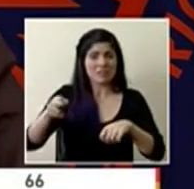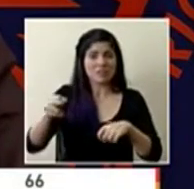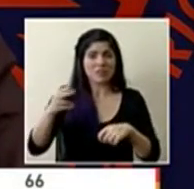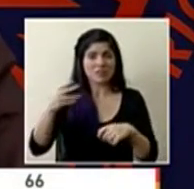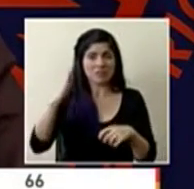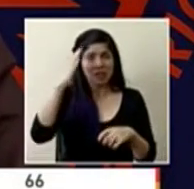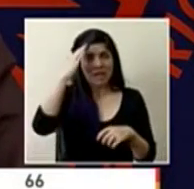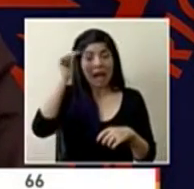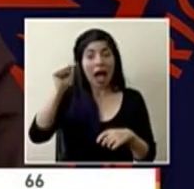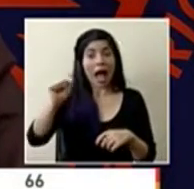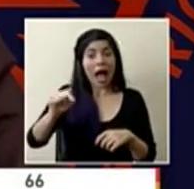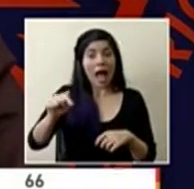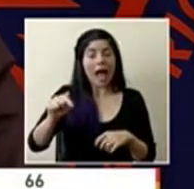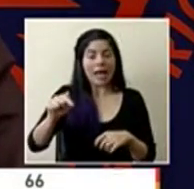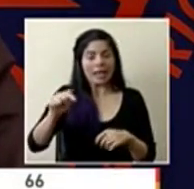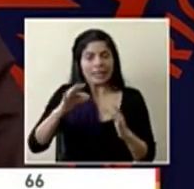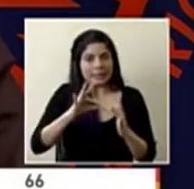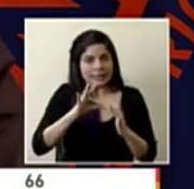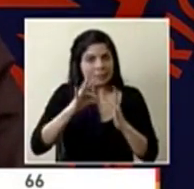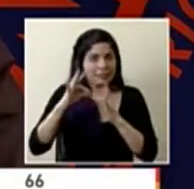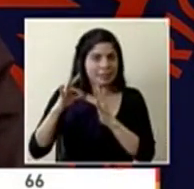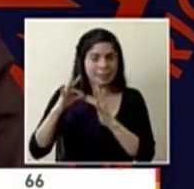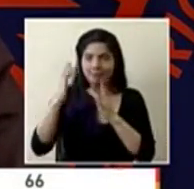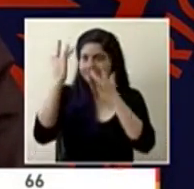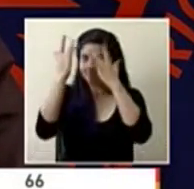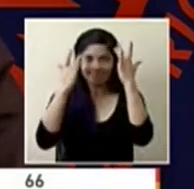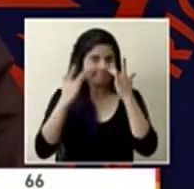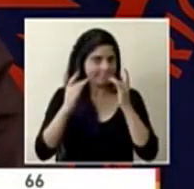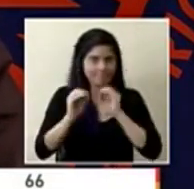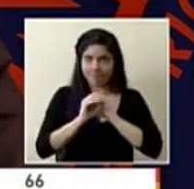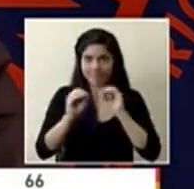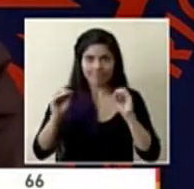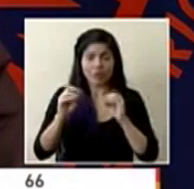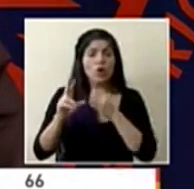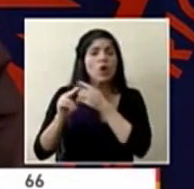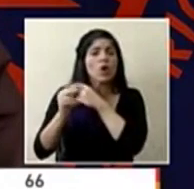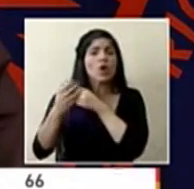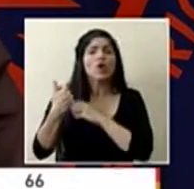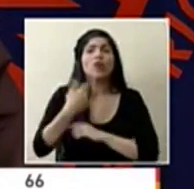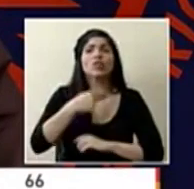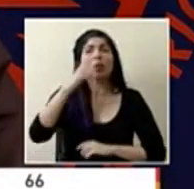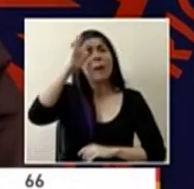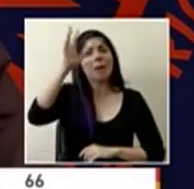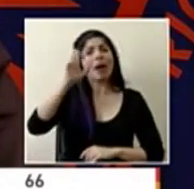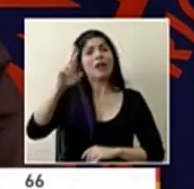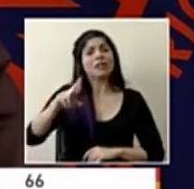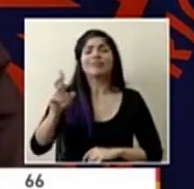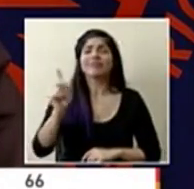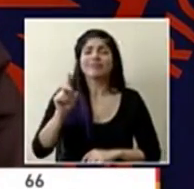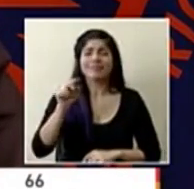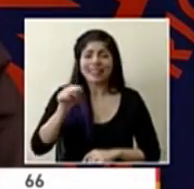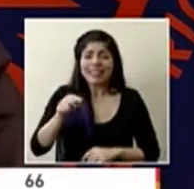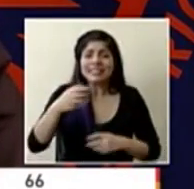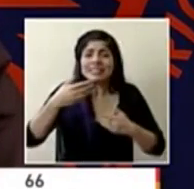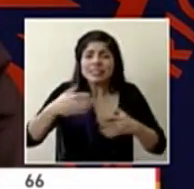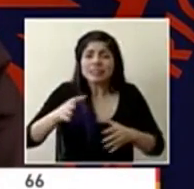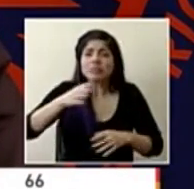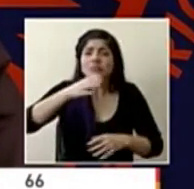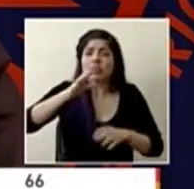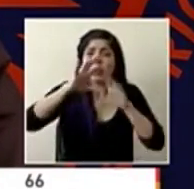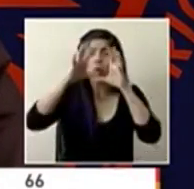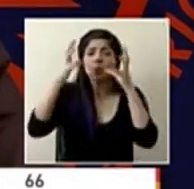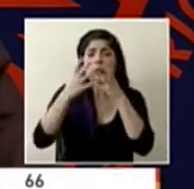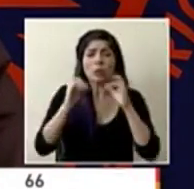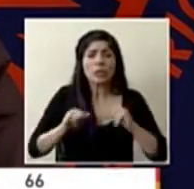Y ahí es donde cobra un sentido especial el no tocarse la cara. Eso no es algo que estamos inventando en Costa Rica, es algo que ya está como una recomendación mundial.